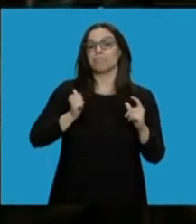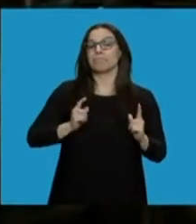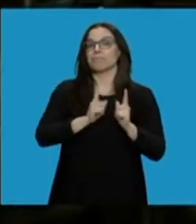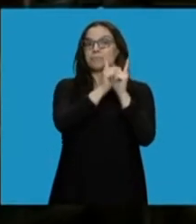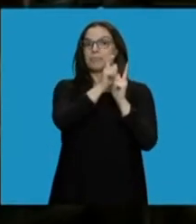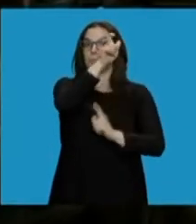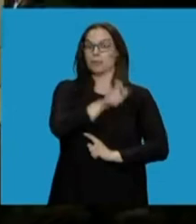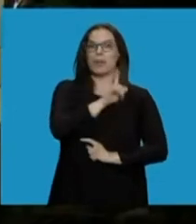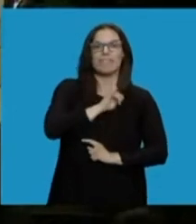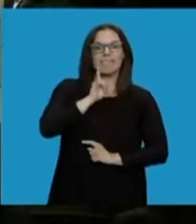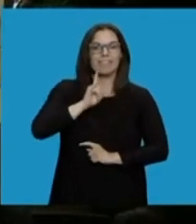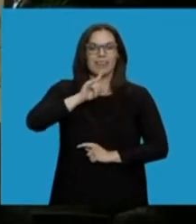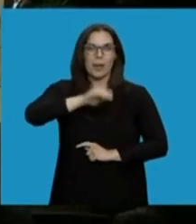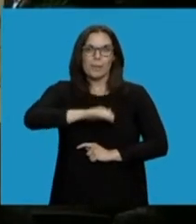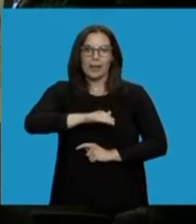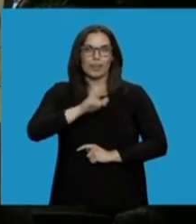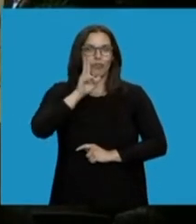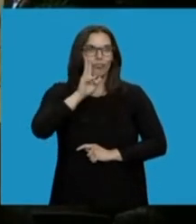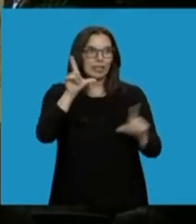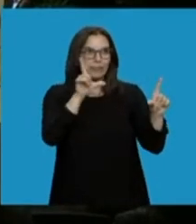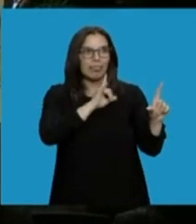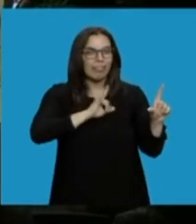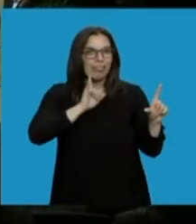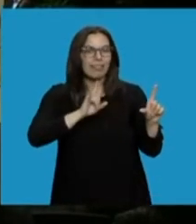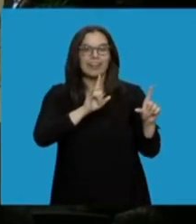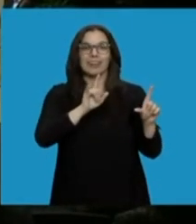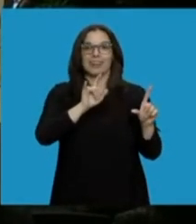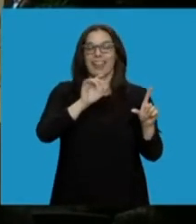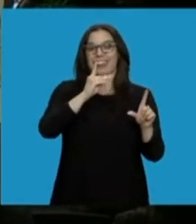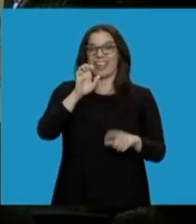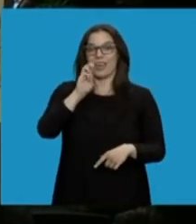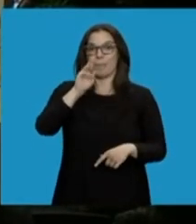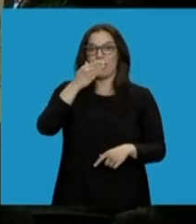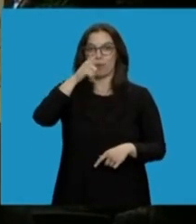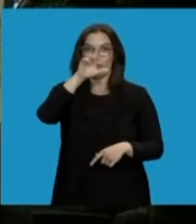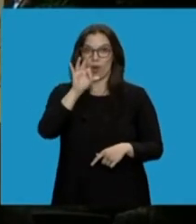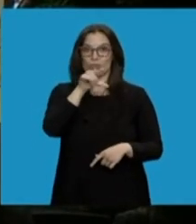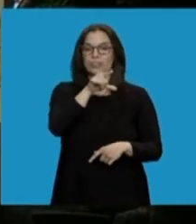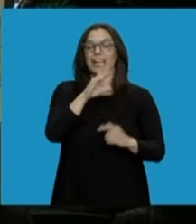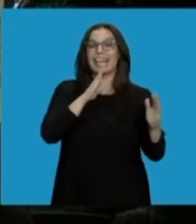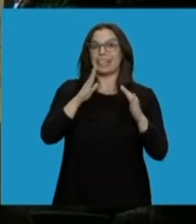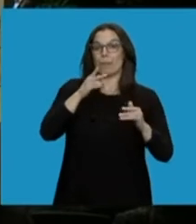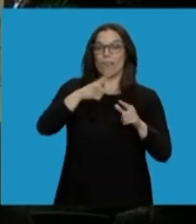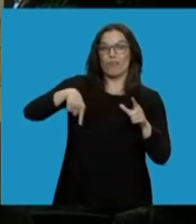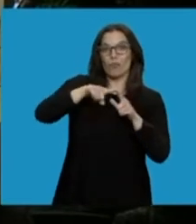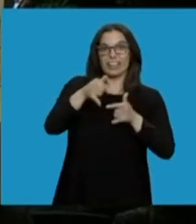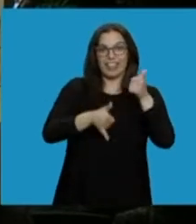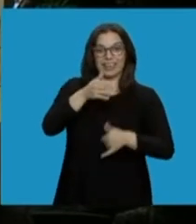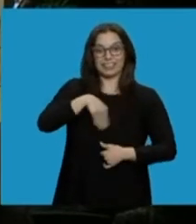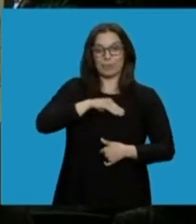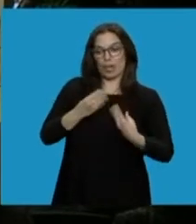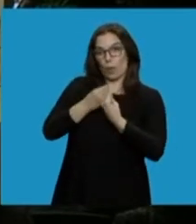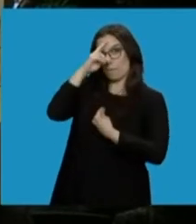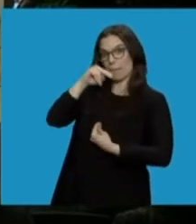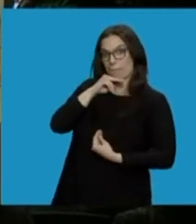a quien de pequeño veía en la tele, como Ángel María de Pablos, con quien me encantaba ver los resúmenes de las etapas de la Vuelta Ciclista a España junto a mi padre.